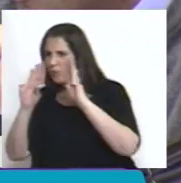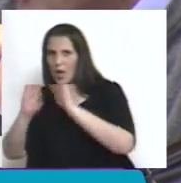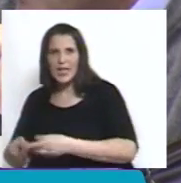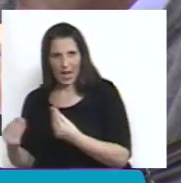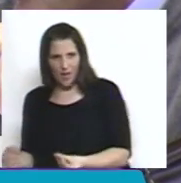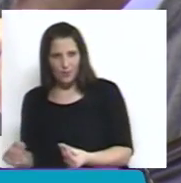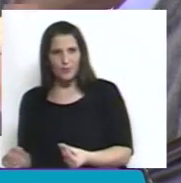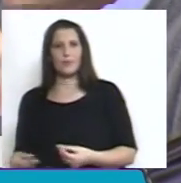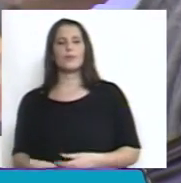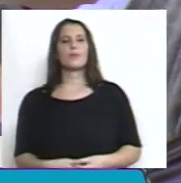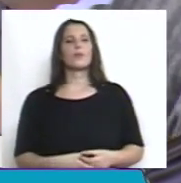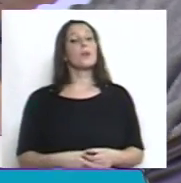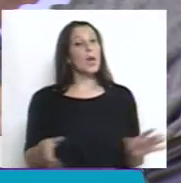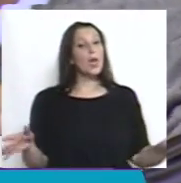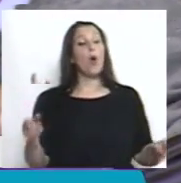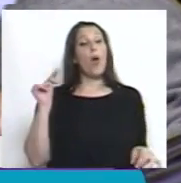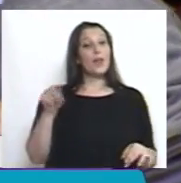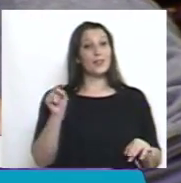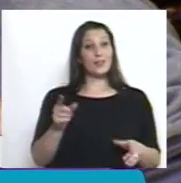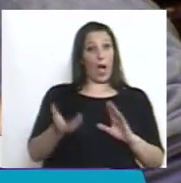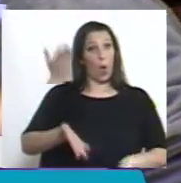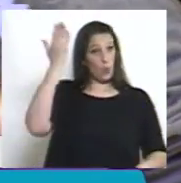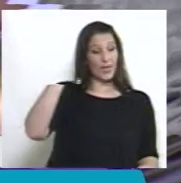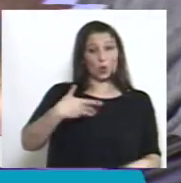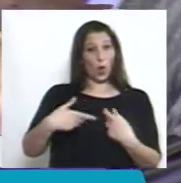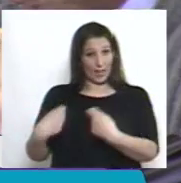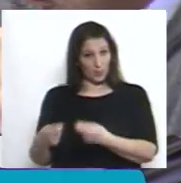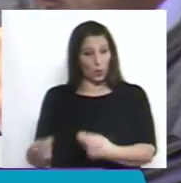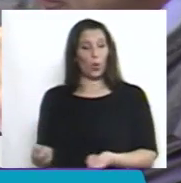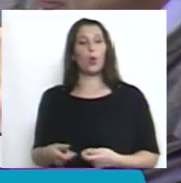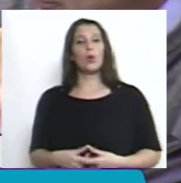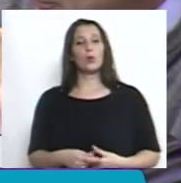del gasto. Pero ese aumento en el gasto